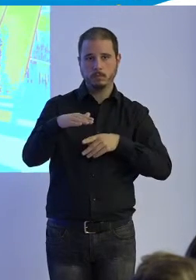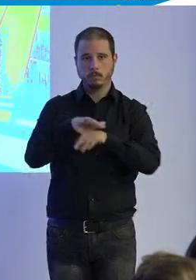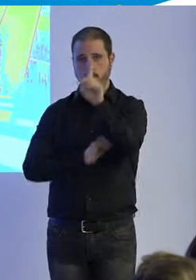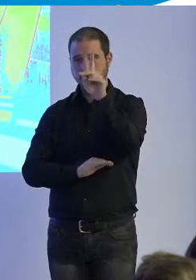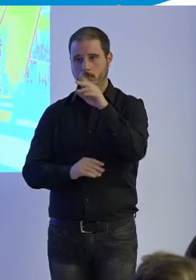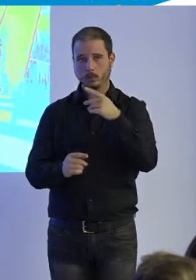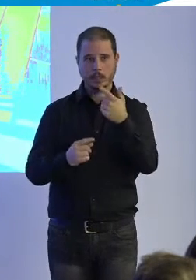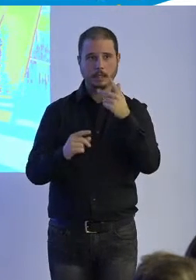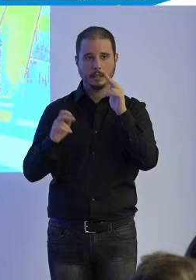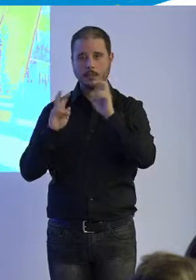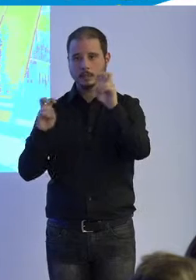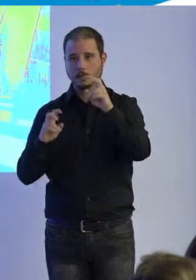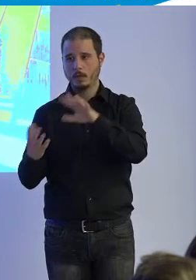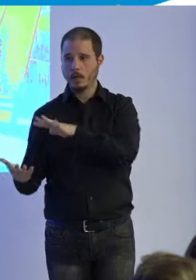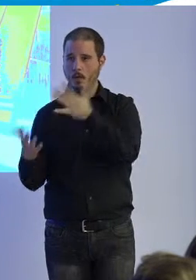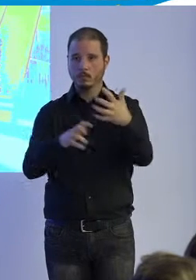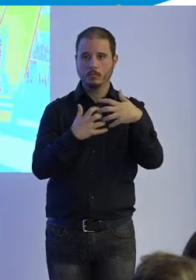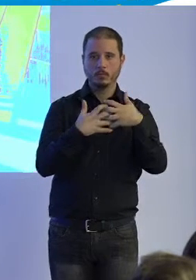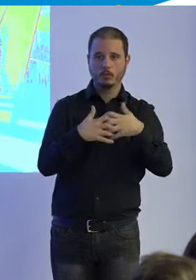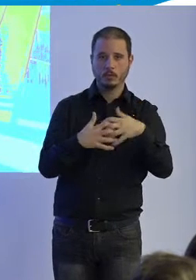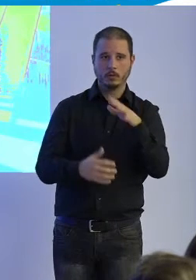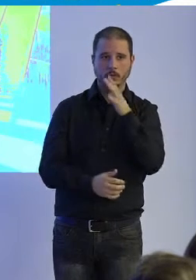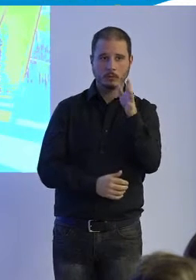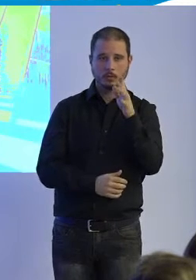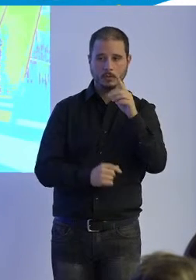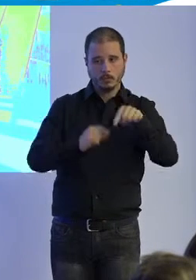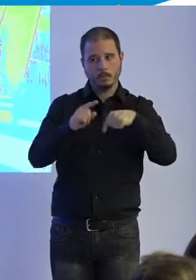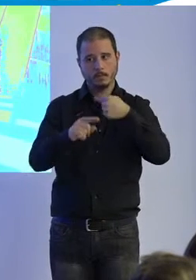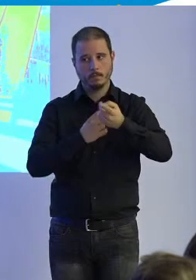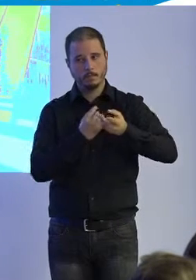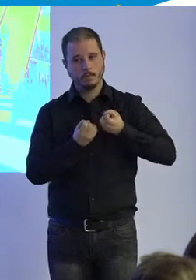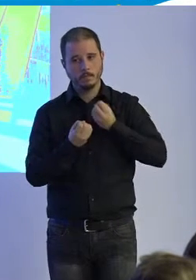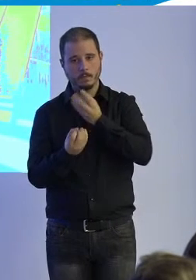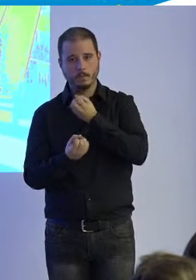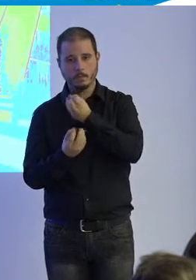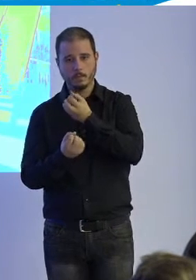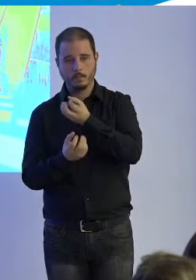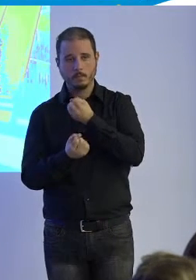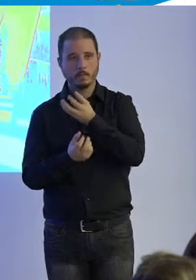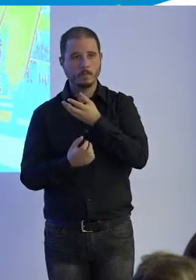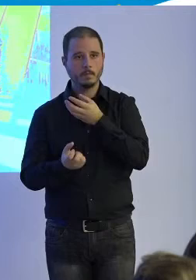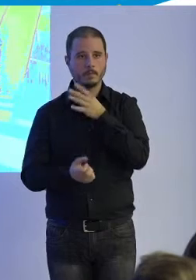cuanto a aplicaciones industriales, por lo que os comentaré ahora, por la parte de